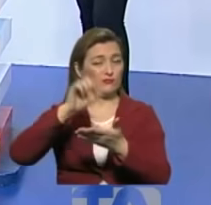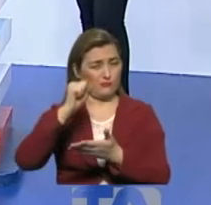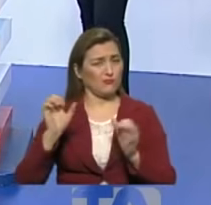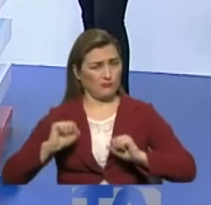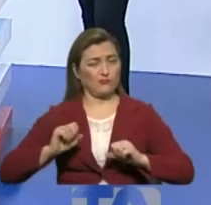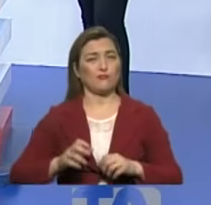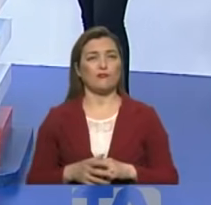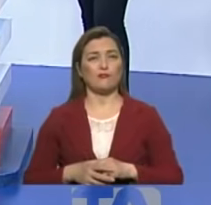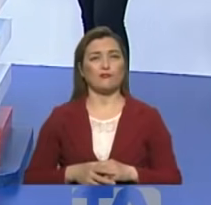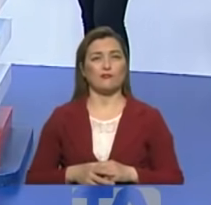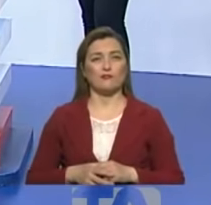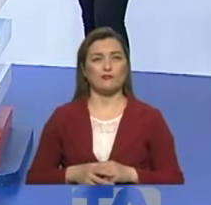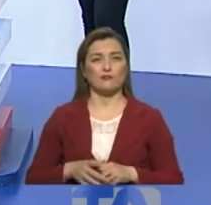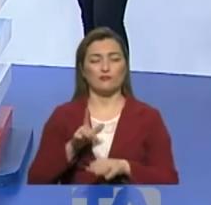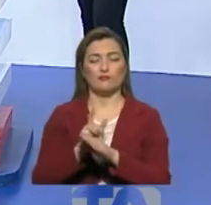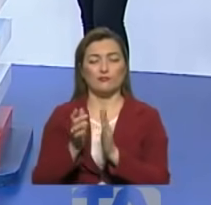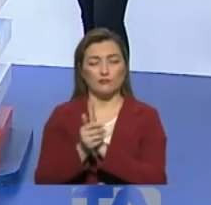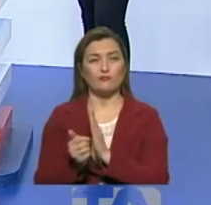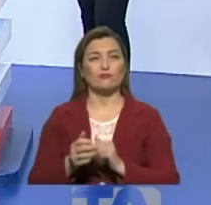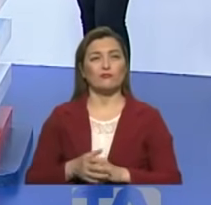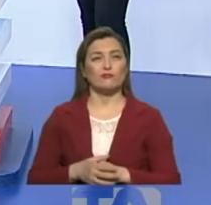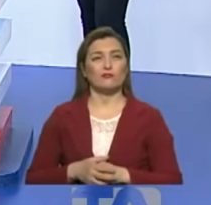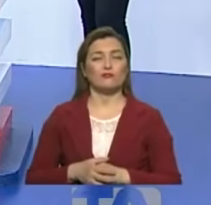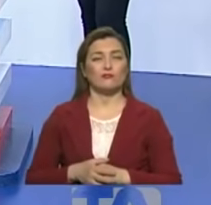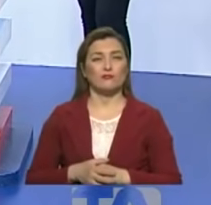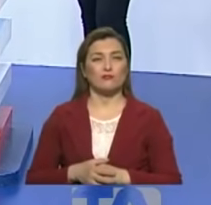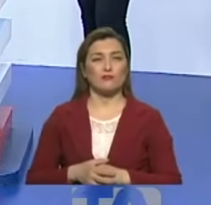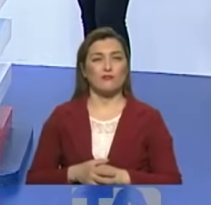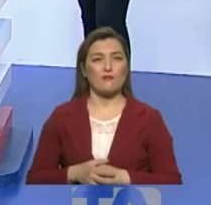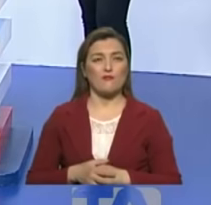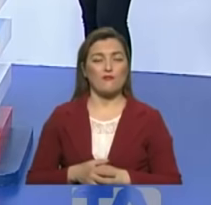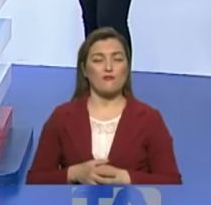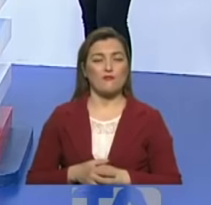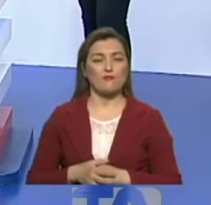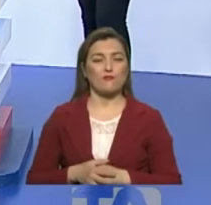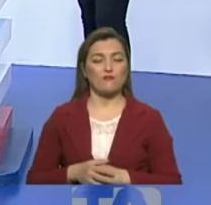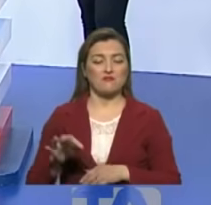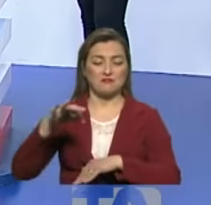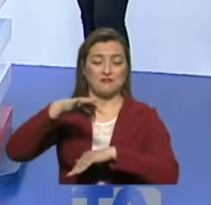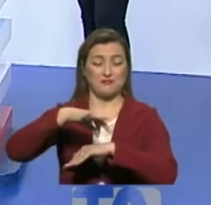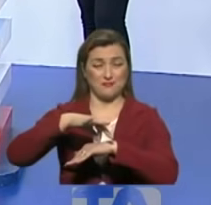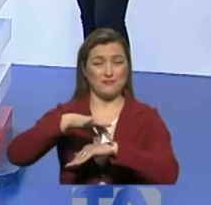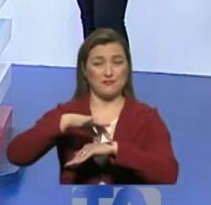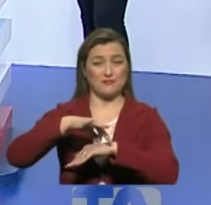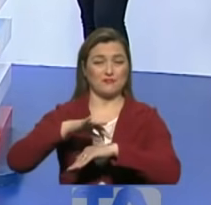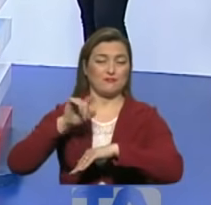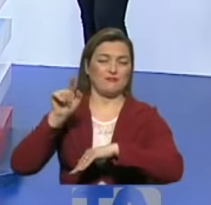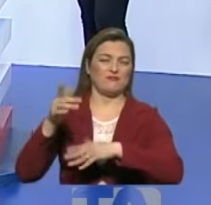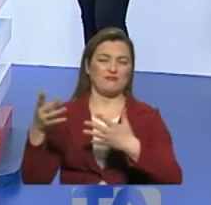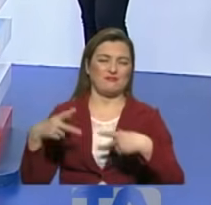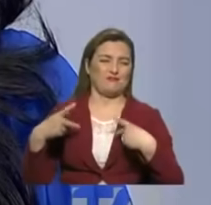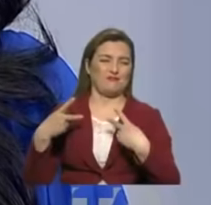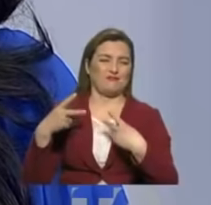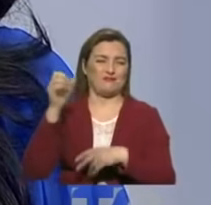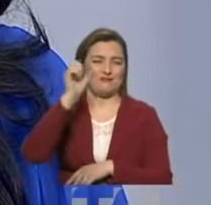sierra. Bueno, según los expertos, en realidad no, o es tampoco, es muy poco probable, porque el mosquito que transmite el dengue no vive